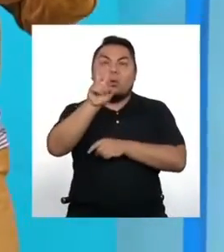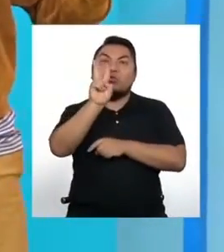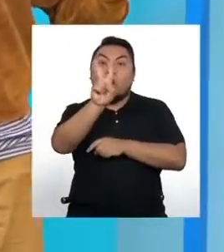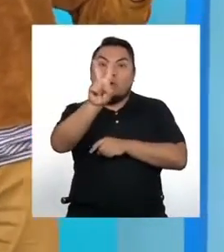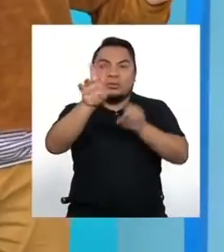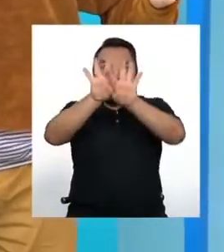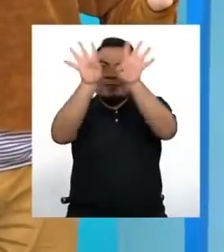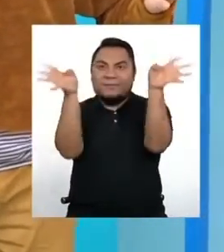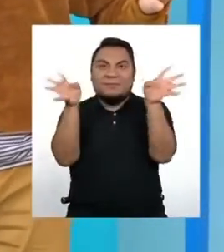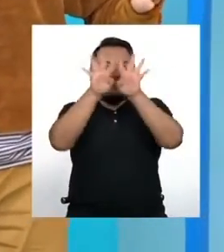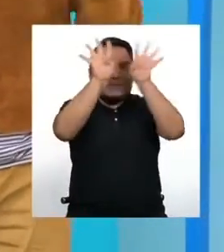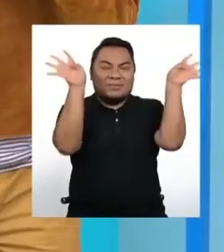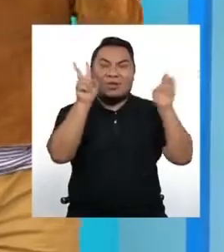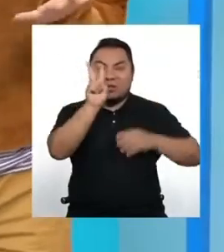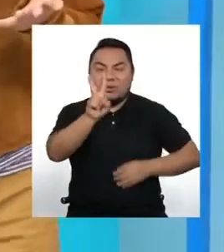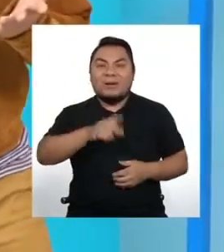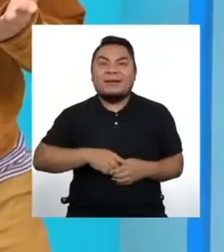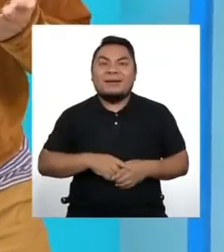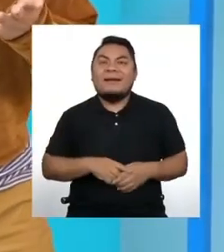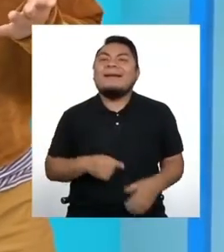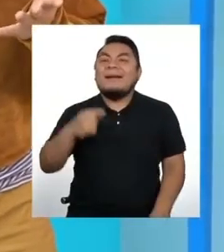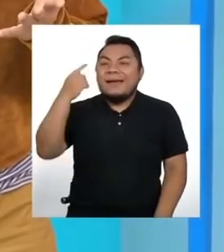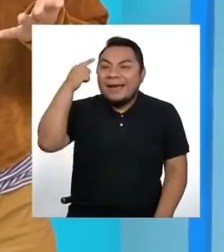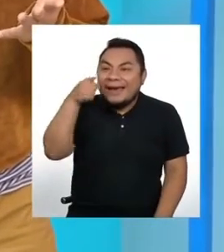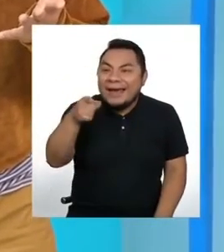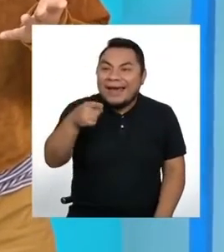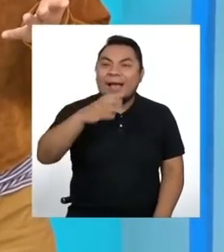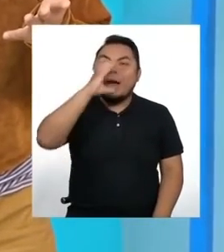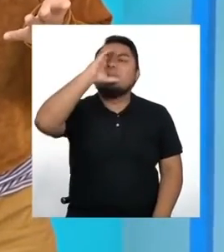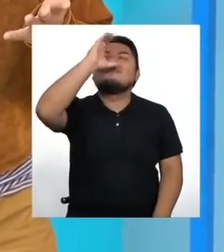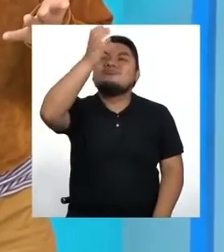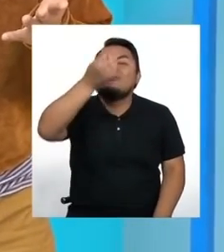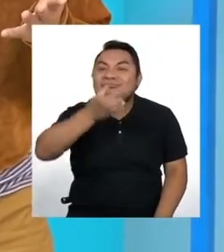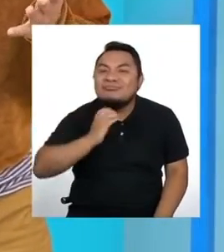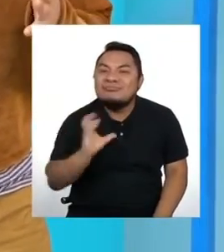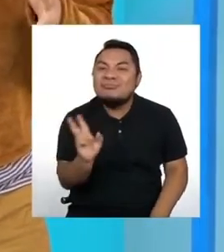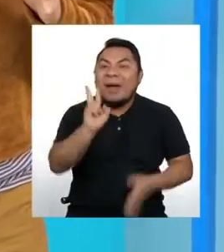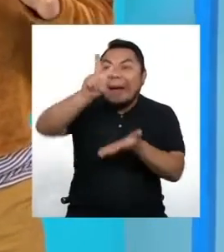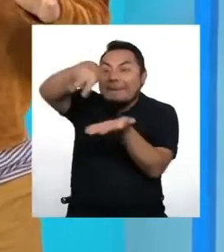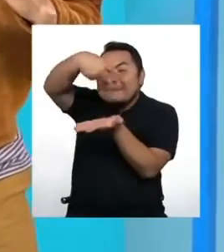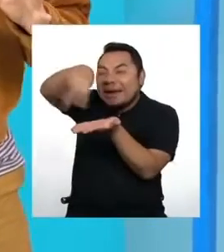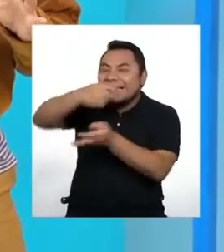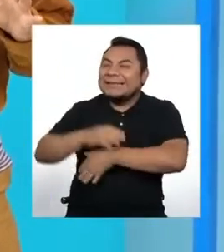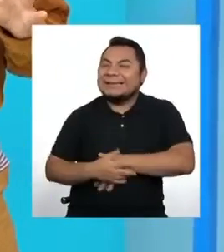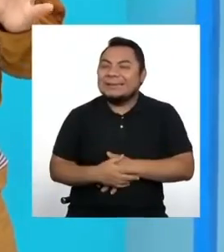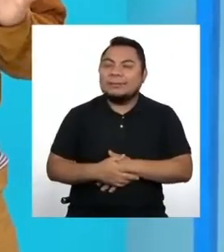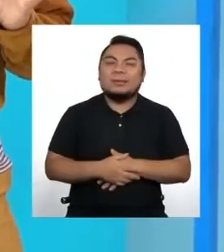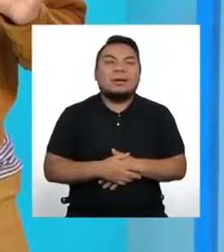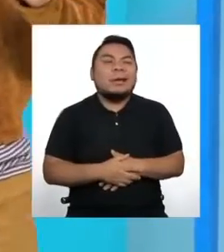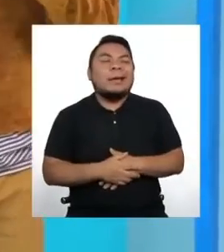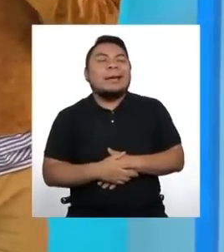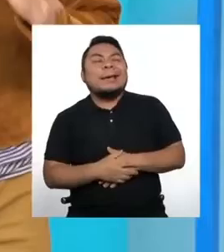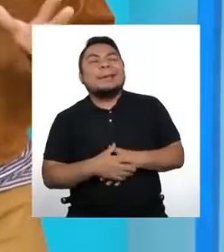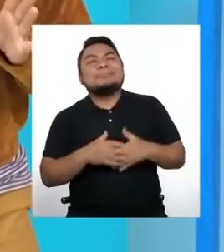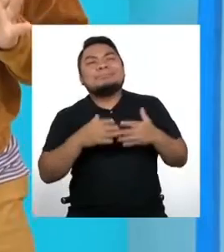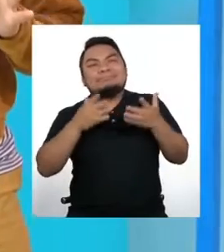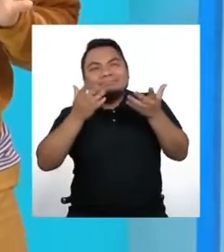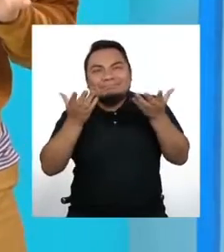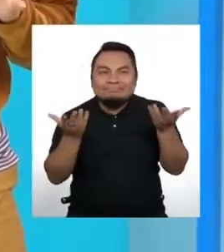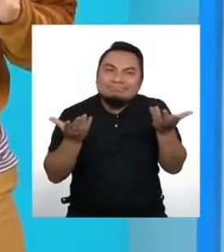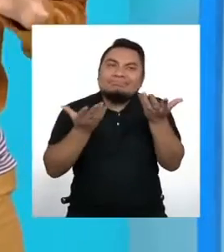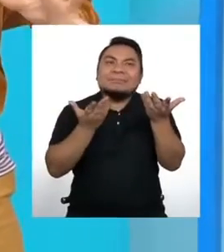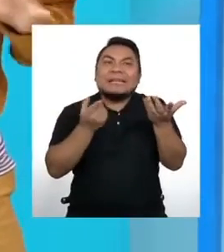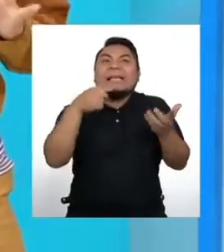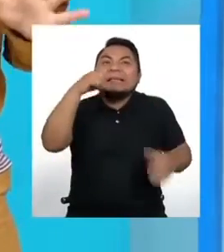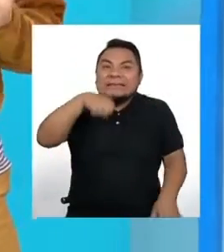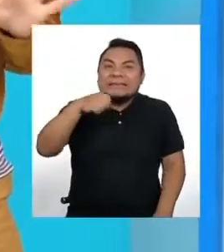Si tu niña o niño presenta sordo o ceguera, anticípale cada actividad, explícale